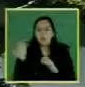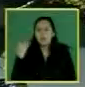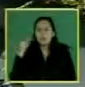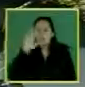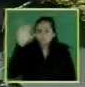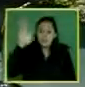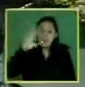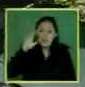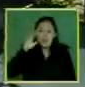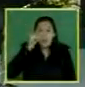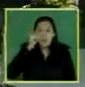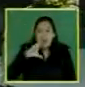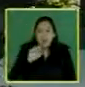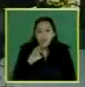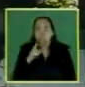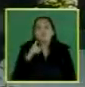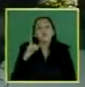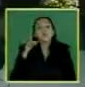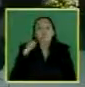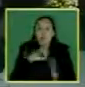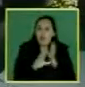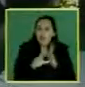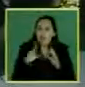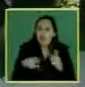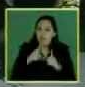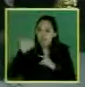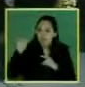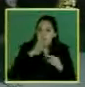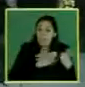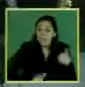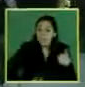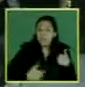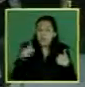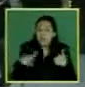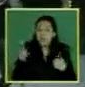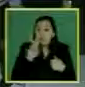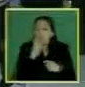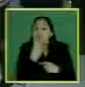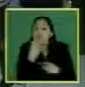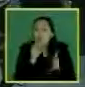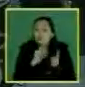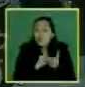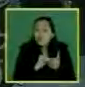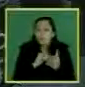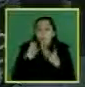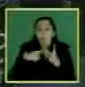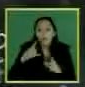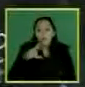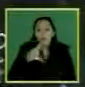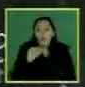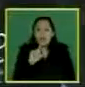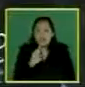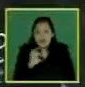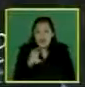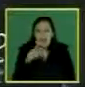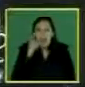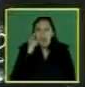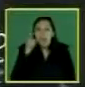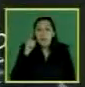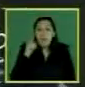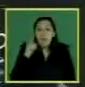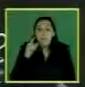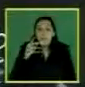salió de aquí como ladrón. Y Carlos Andrés Pérez fue presidente de la República dos veces. Rafael Caldera, todo el mundo sabe cómo